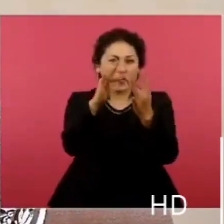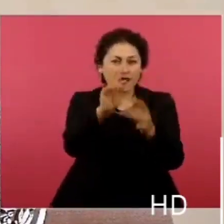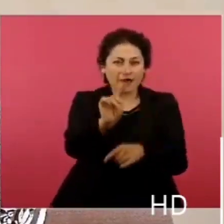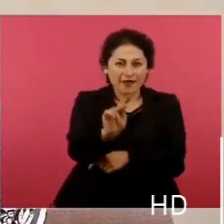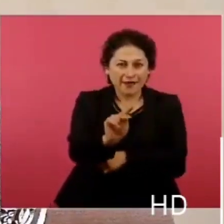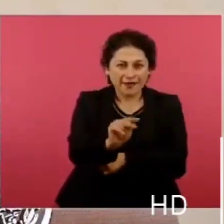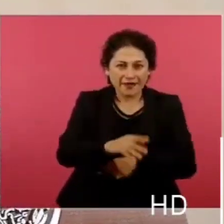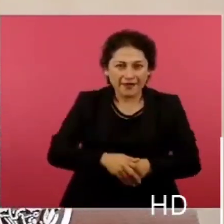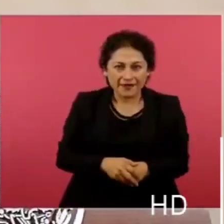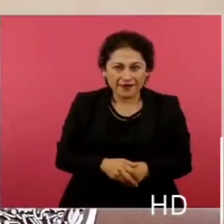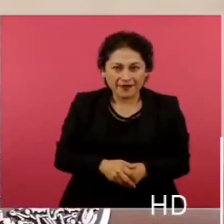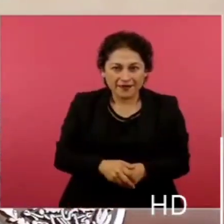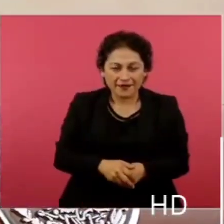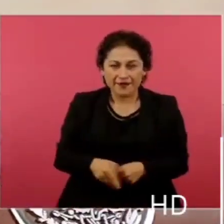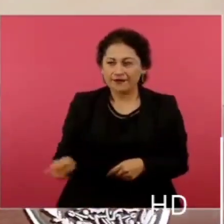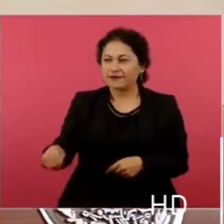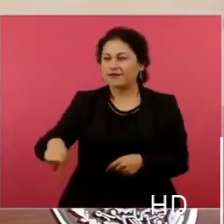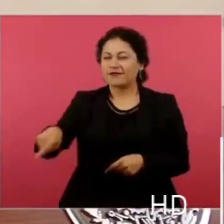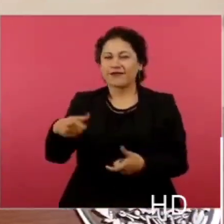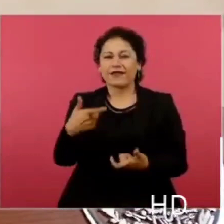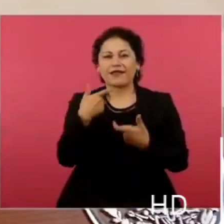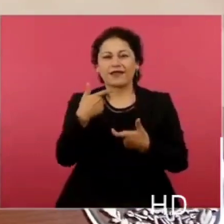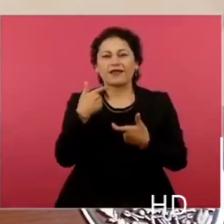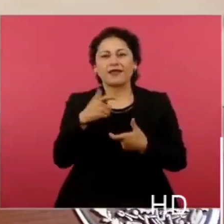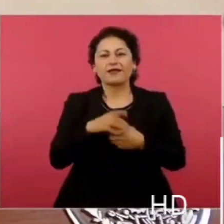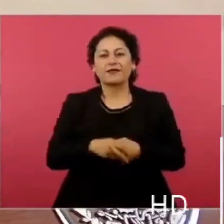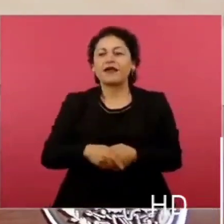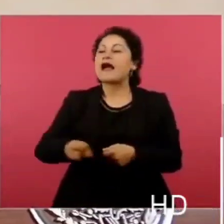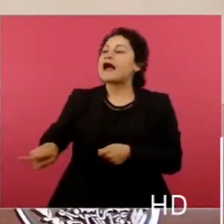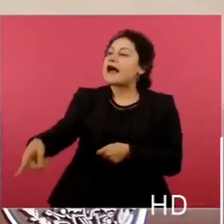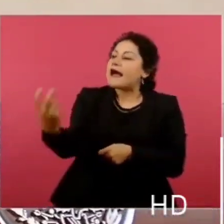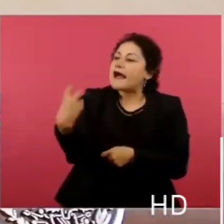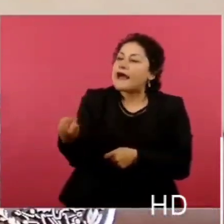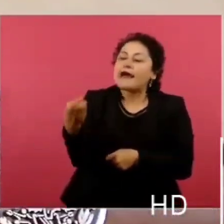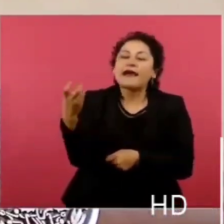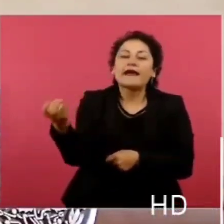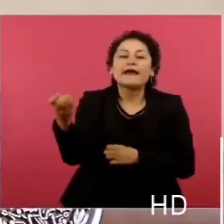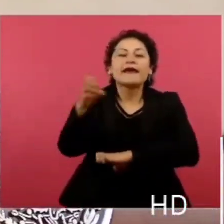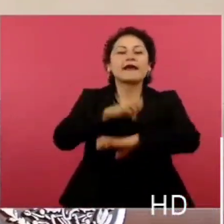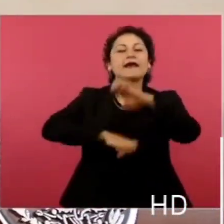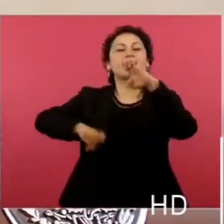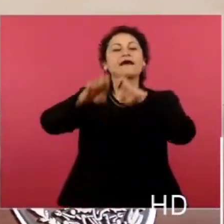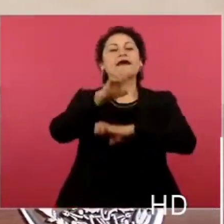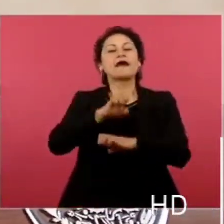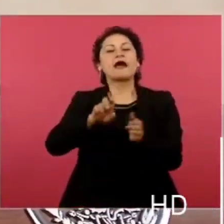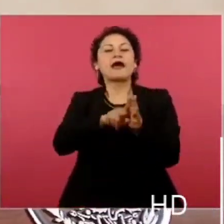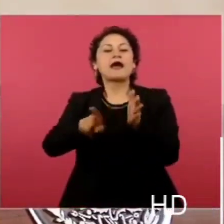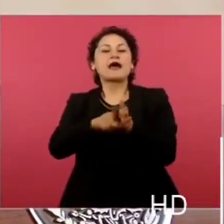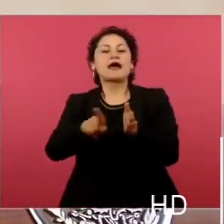Y se volvió, el del financiero, sí.